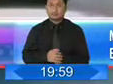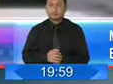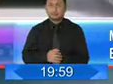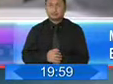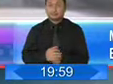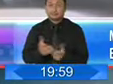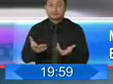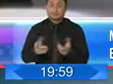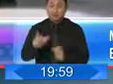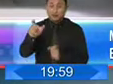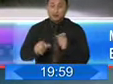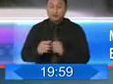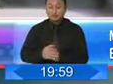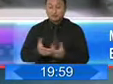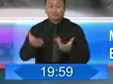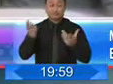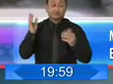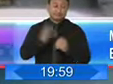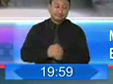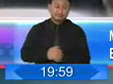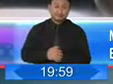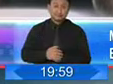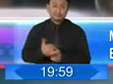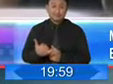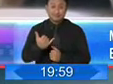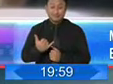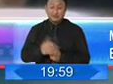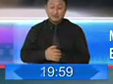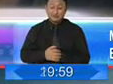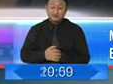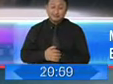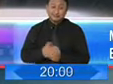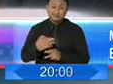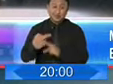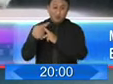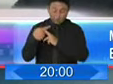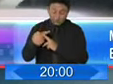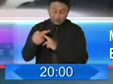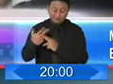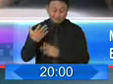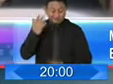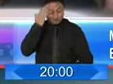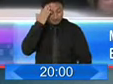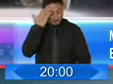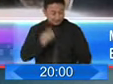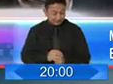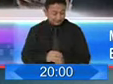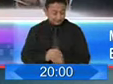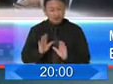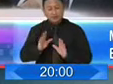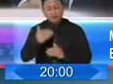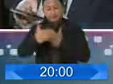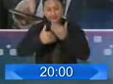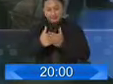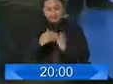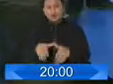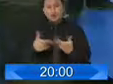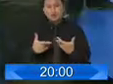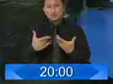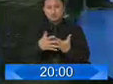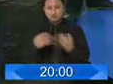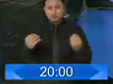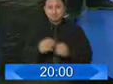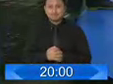haber aceptado esa misión, ¿no? De alguna forma habrá que esperar cómo se van resolviendo estos casos ya a nivel judicial, María Fernanda. Pero eso es parte de los